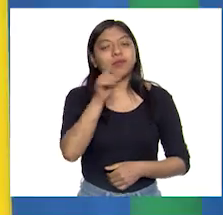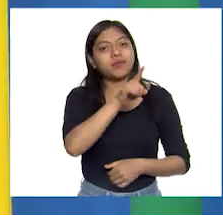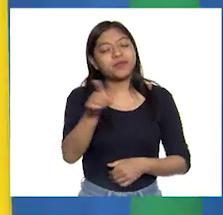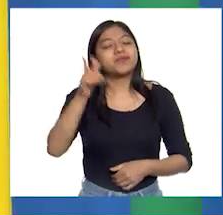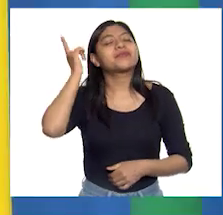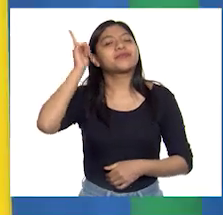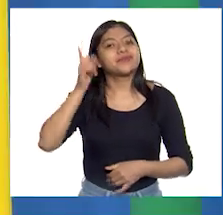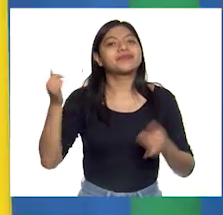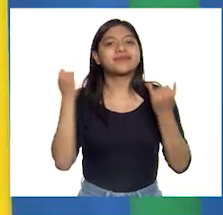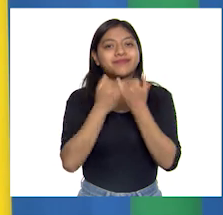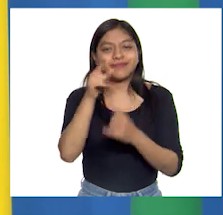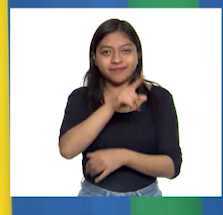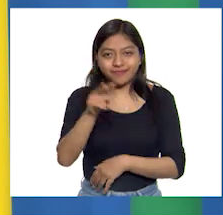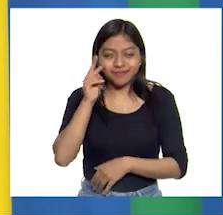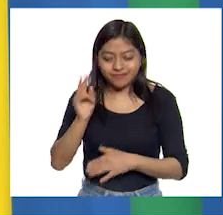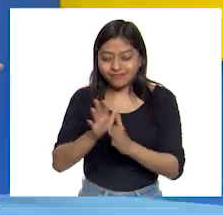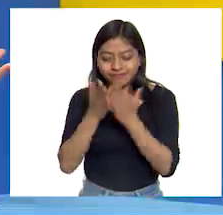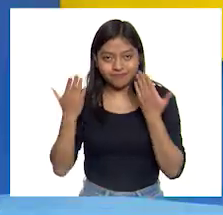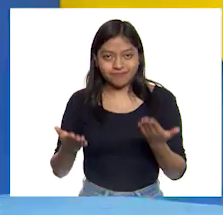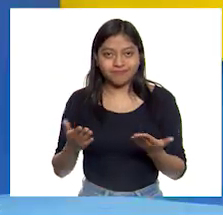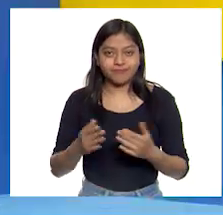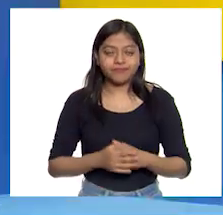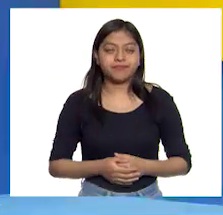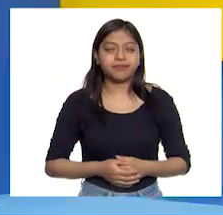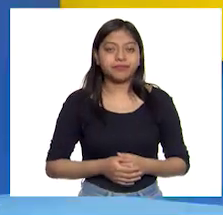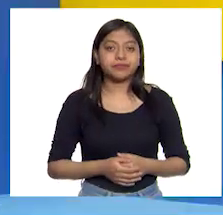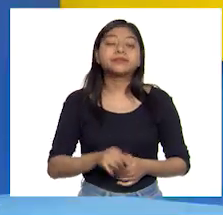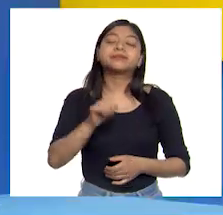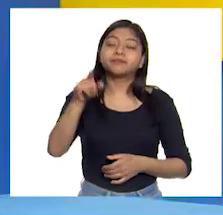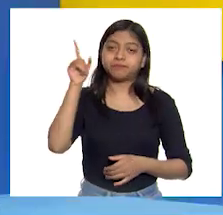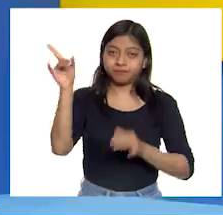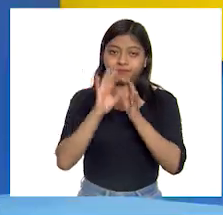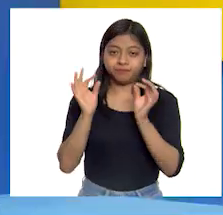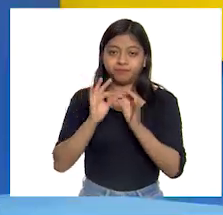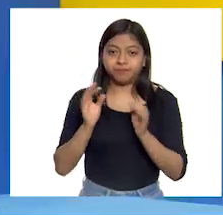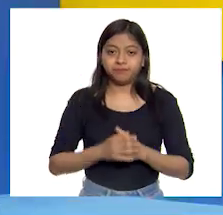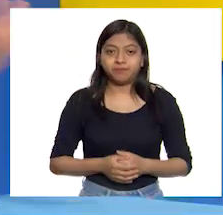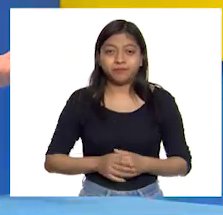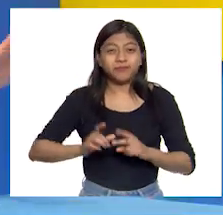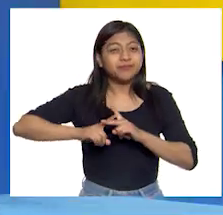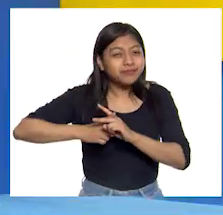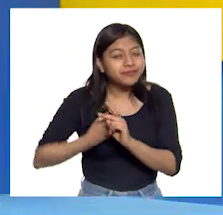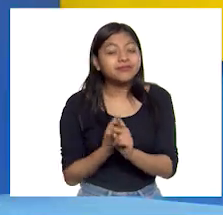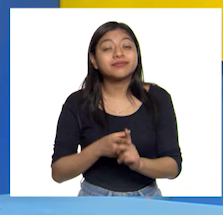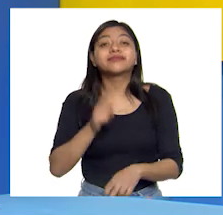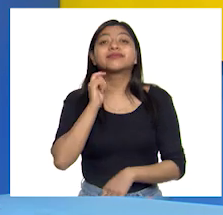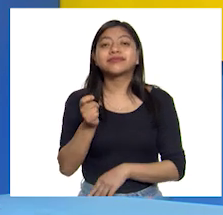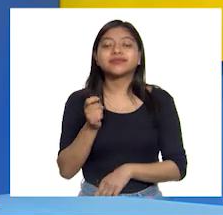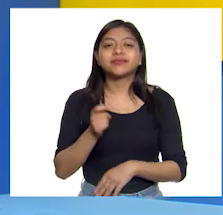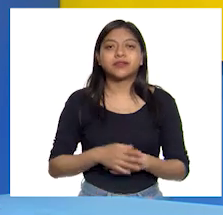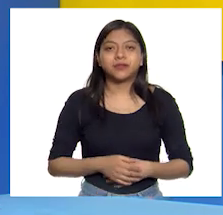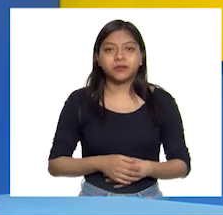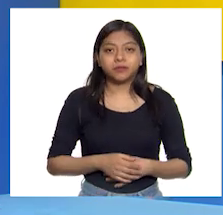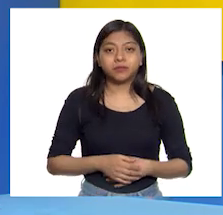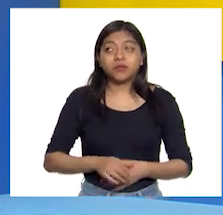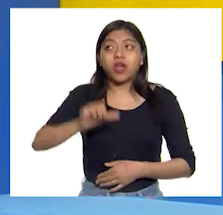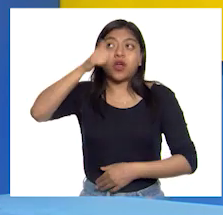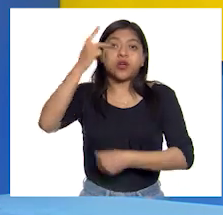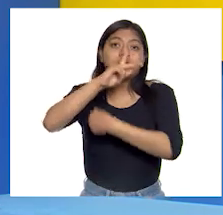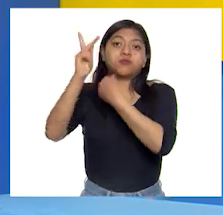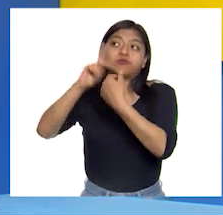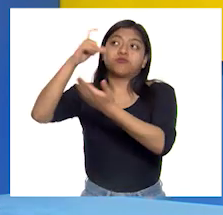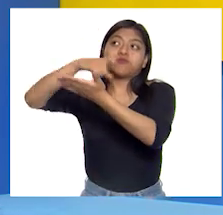los comentarios de Carlos, justamente. A ver, ¿cuál? Cuando dijo que se trataba de los comienzos del uso de los plásticos para